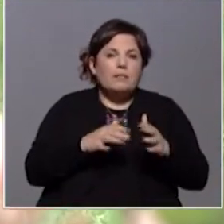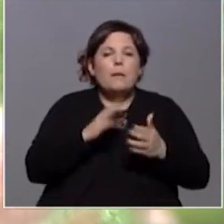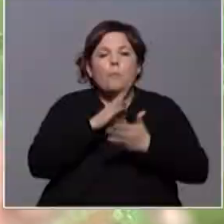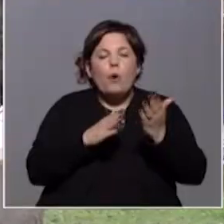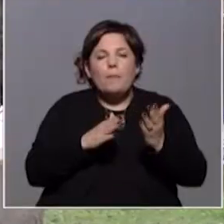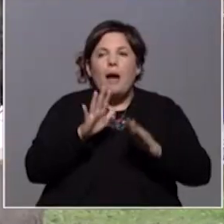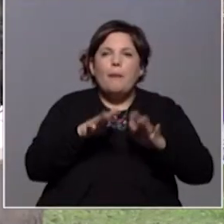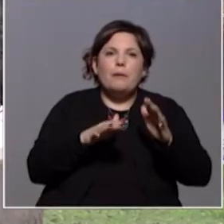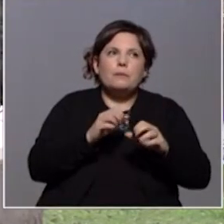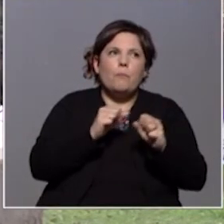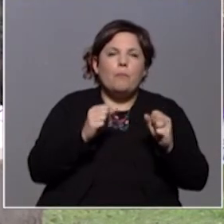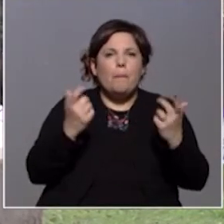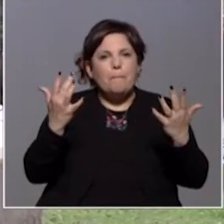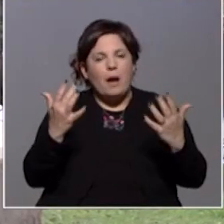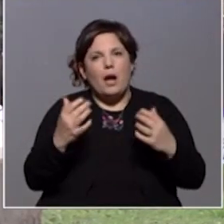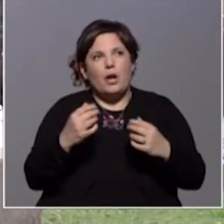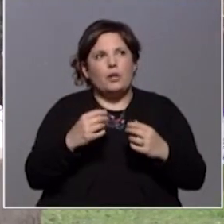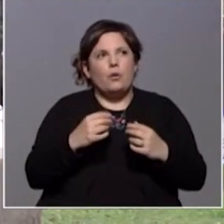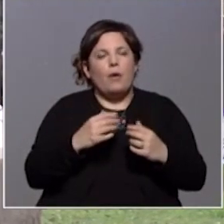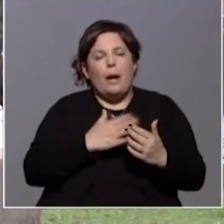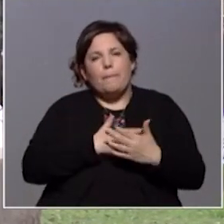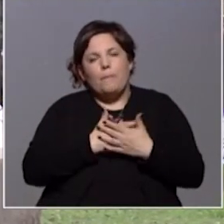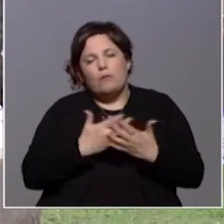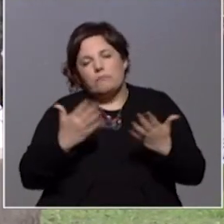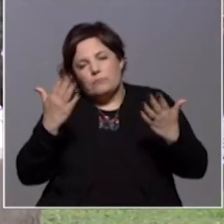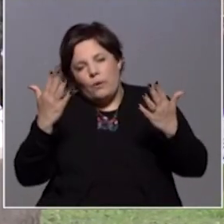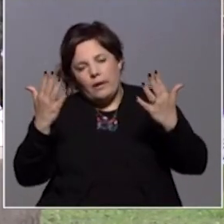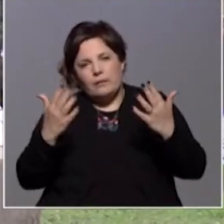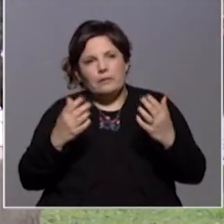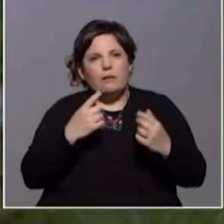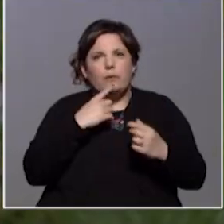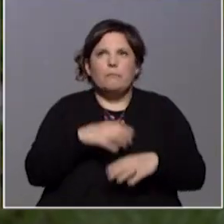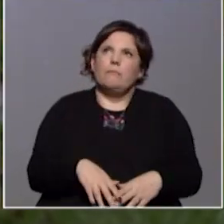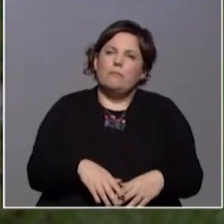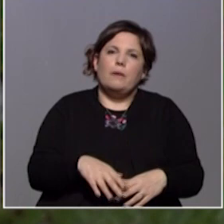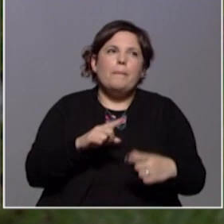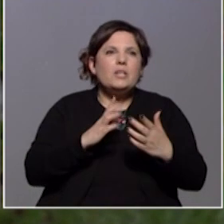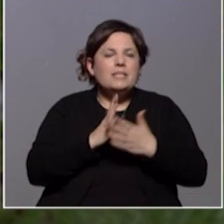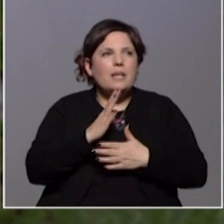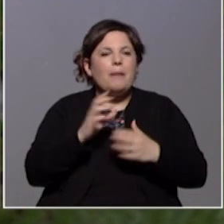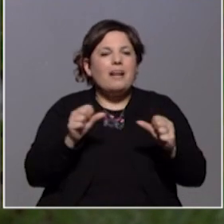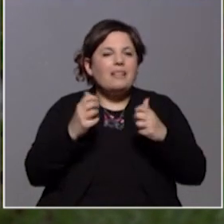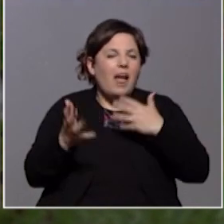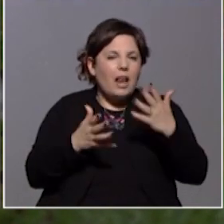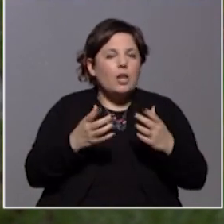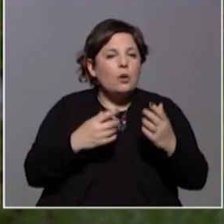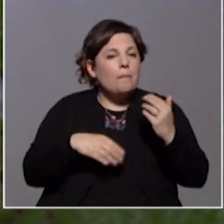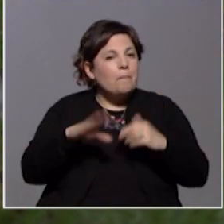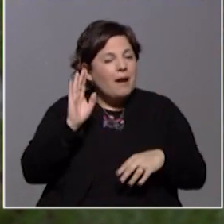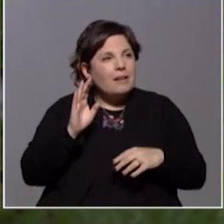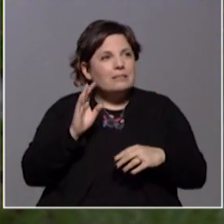poema, a veces podemos mover las manos, depende si es un poema de amor, no vamos a estar con las manos, ¿verdad? Pero siempre tenemos que hacer algo y sobre